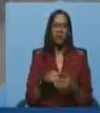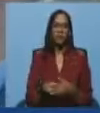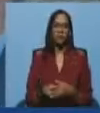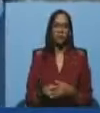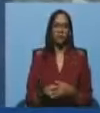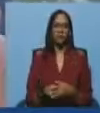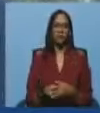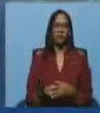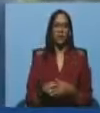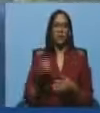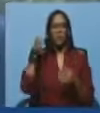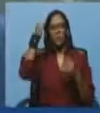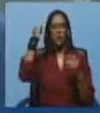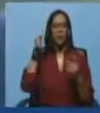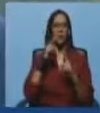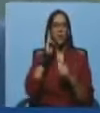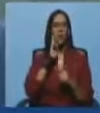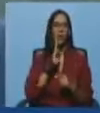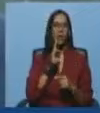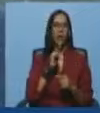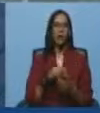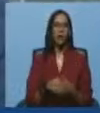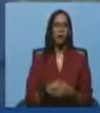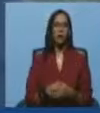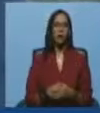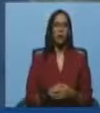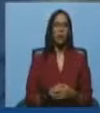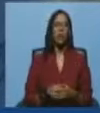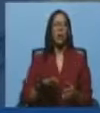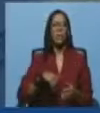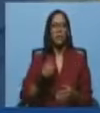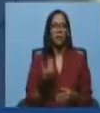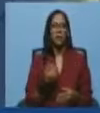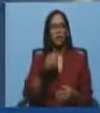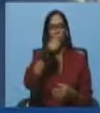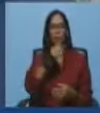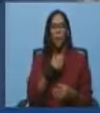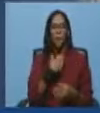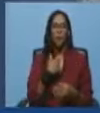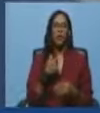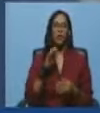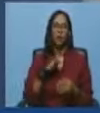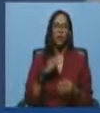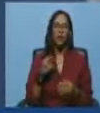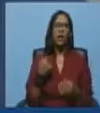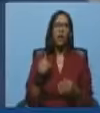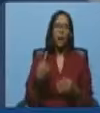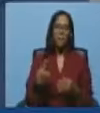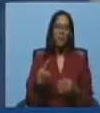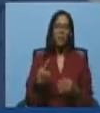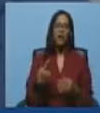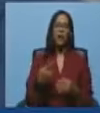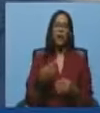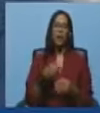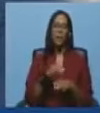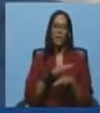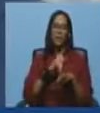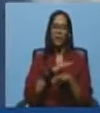creo que me imagino que desde Bolívar. La posibilidad de que un hombre que estuviese en la primera magistratura,